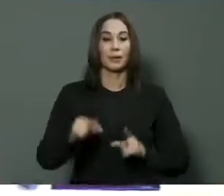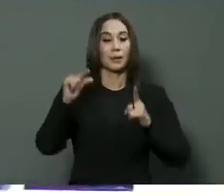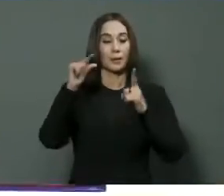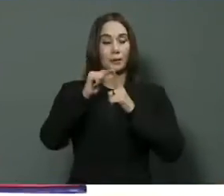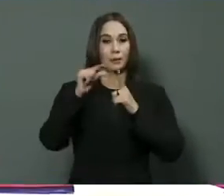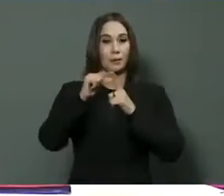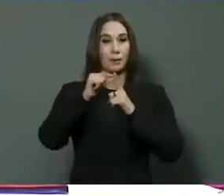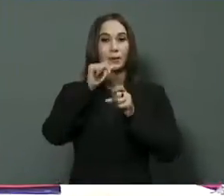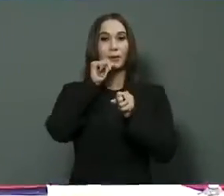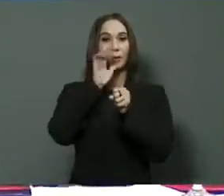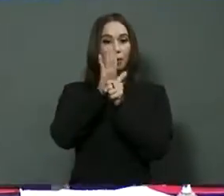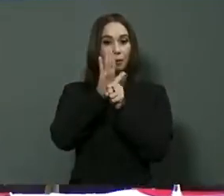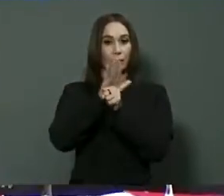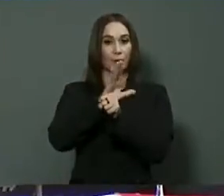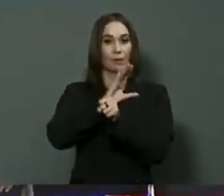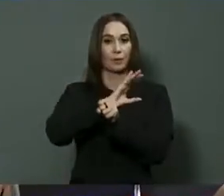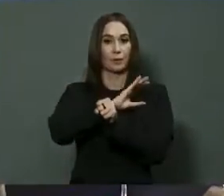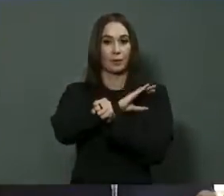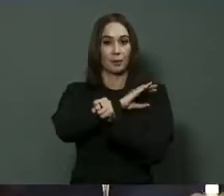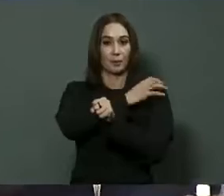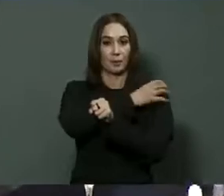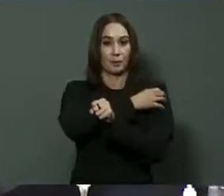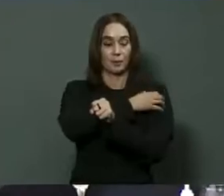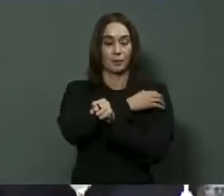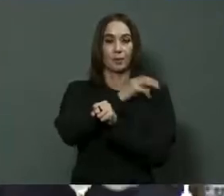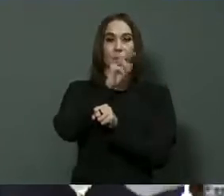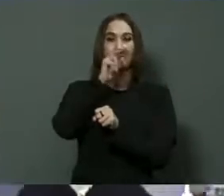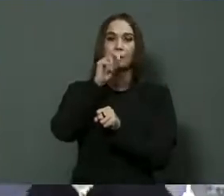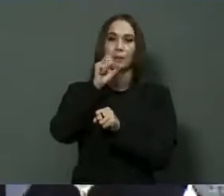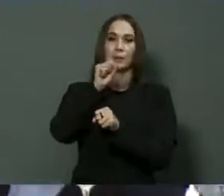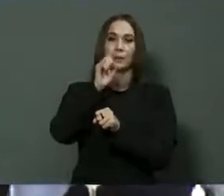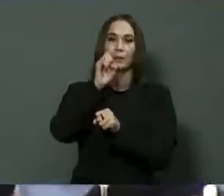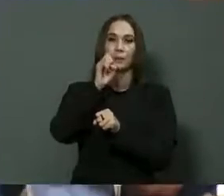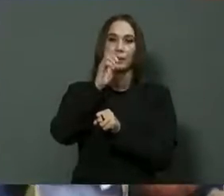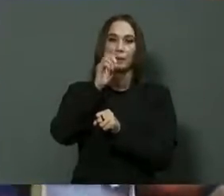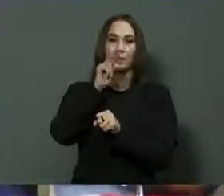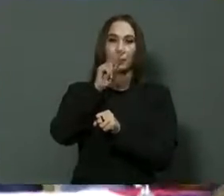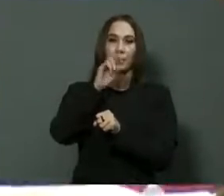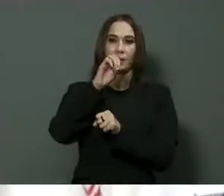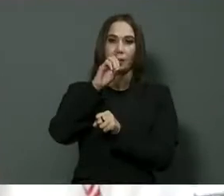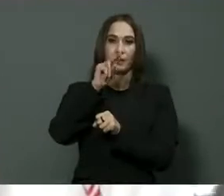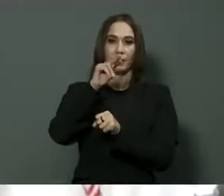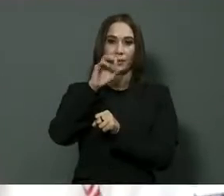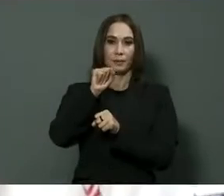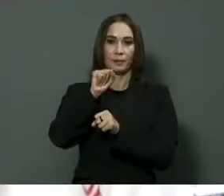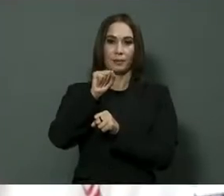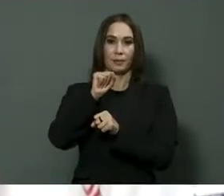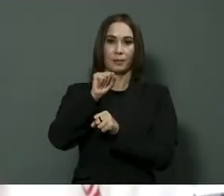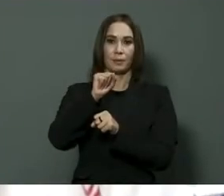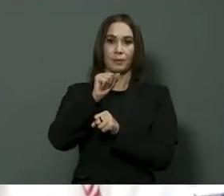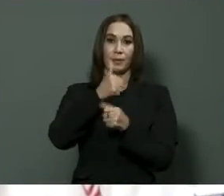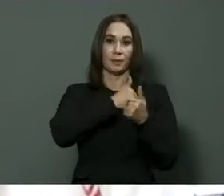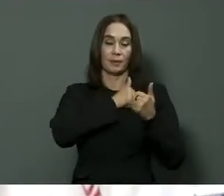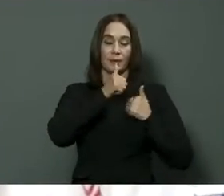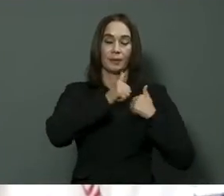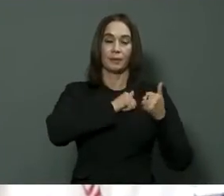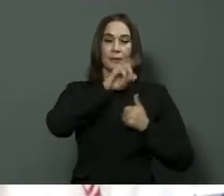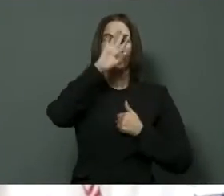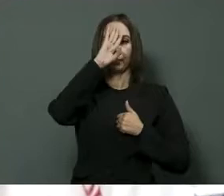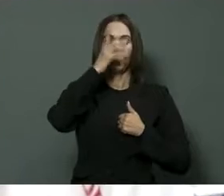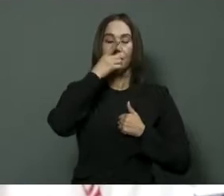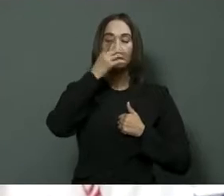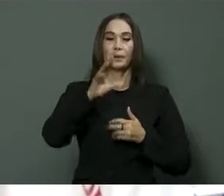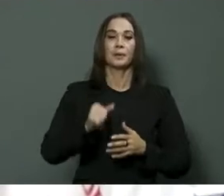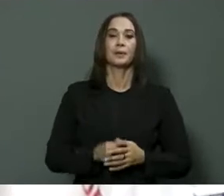Palabras de compromiso, Coronel José Nakincol Severino Duarte, Ejército República